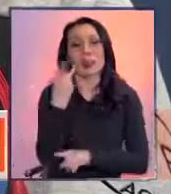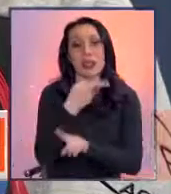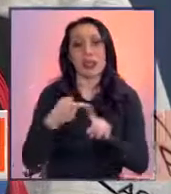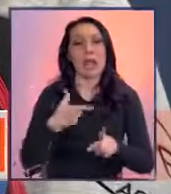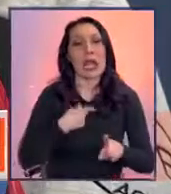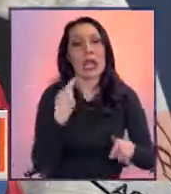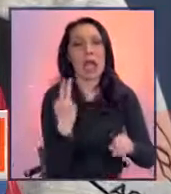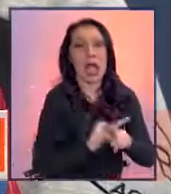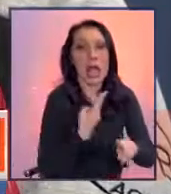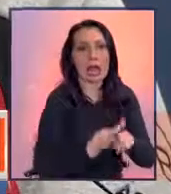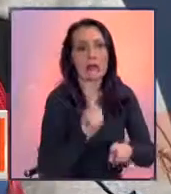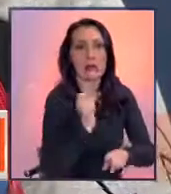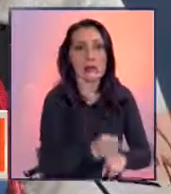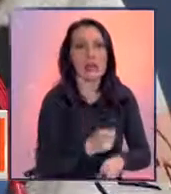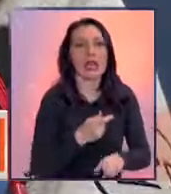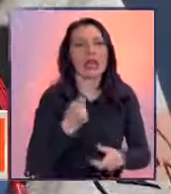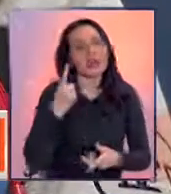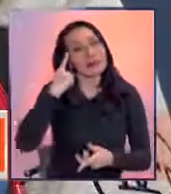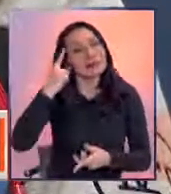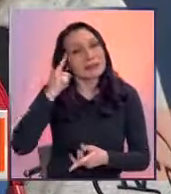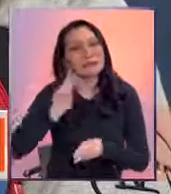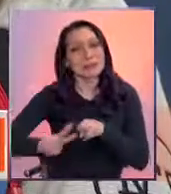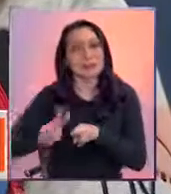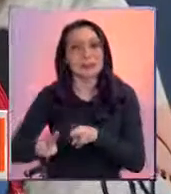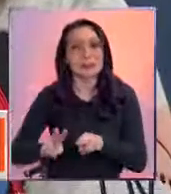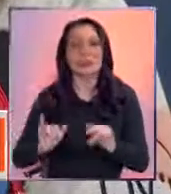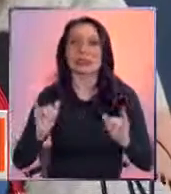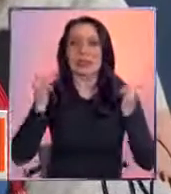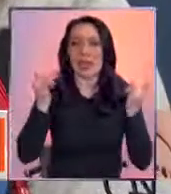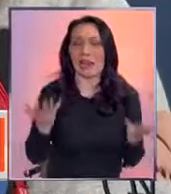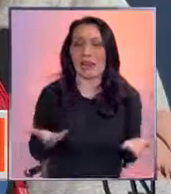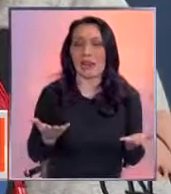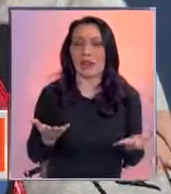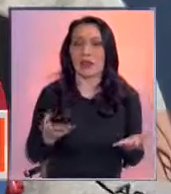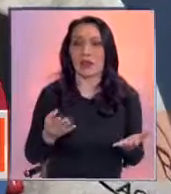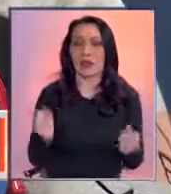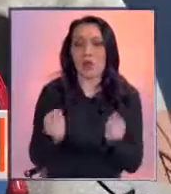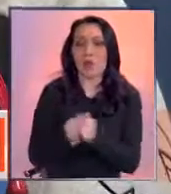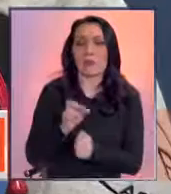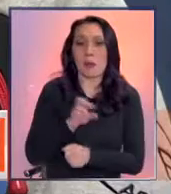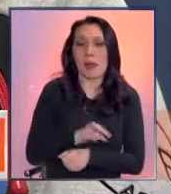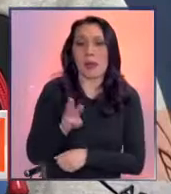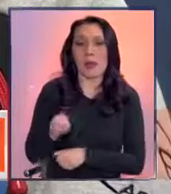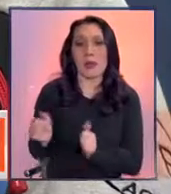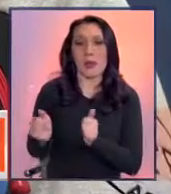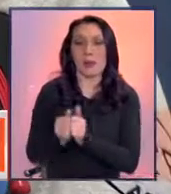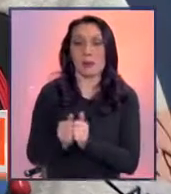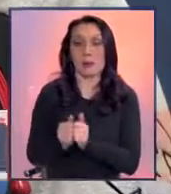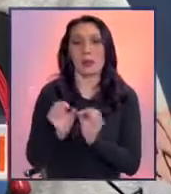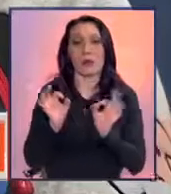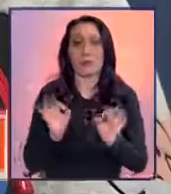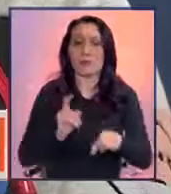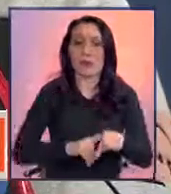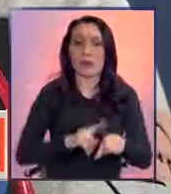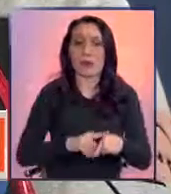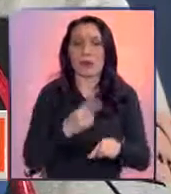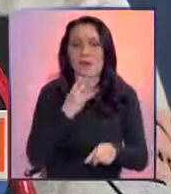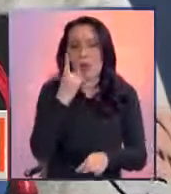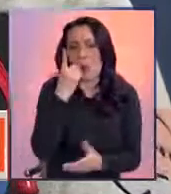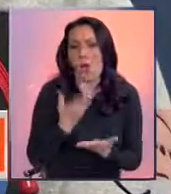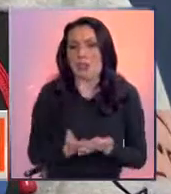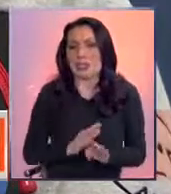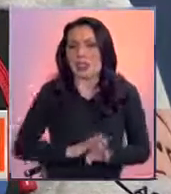un lugar, queríamos tener una fiesta, poder celebrarnos con nuestros papás, porque en realidad es un momento que lo vamos a vivir solo una